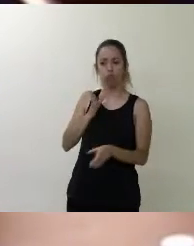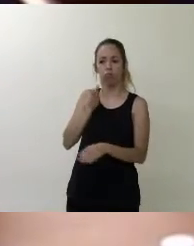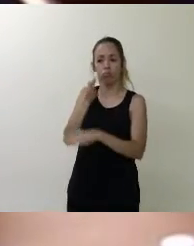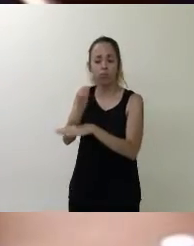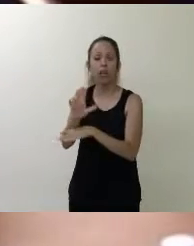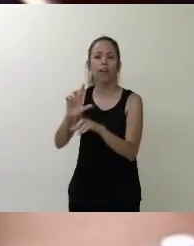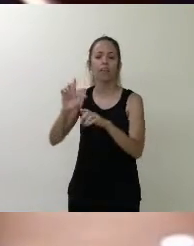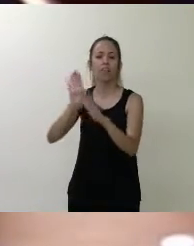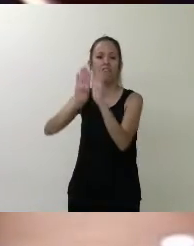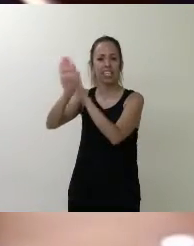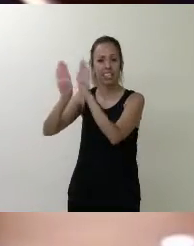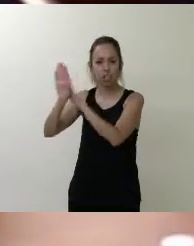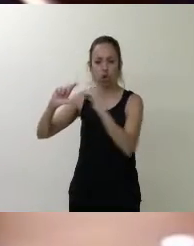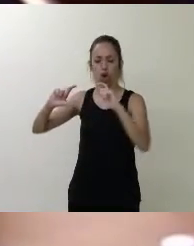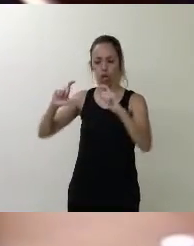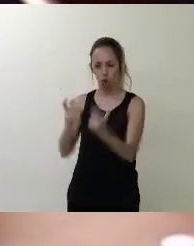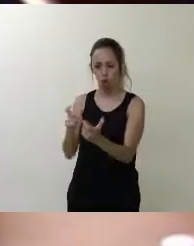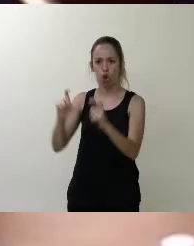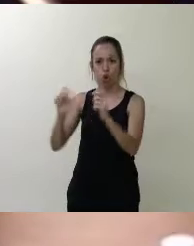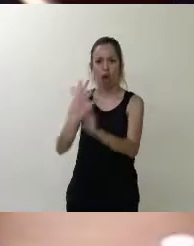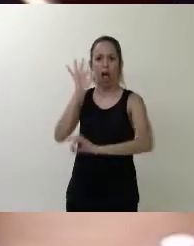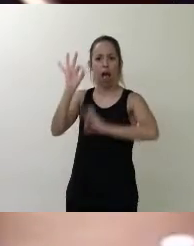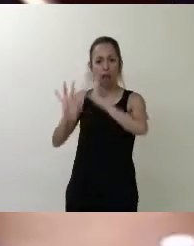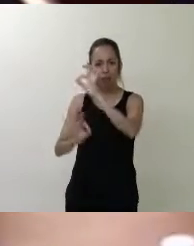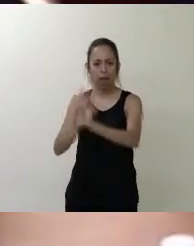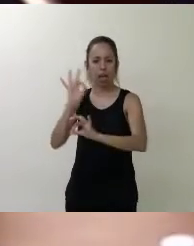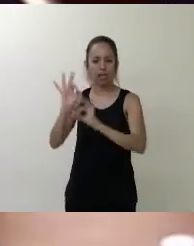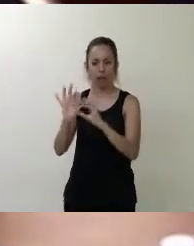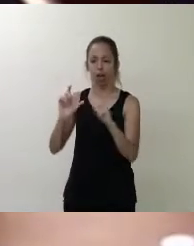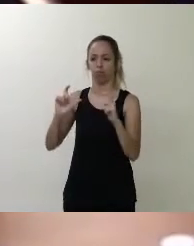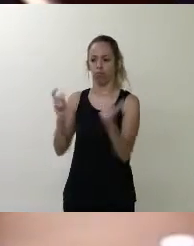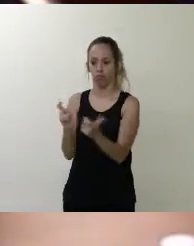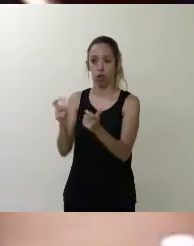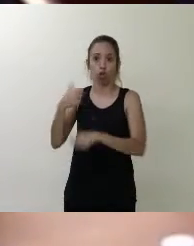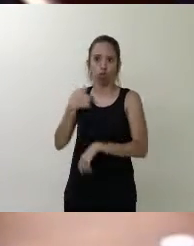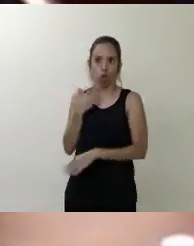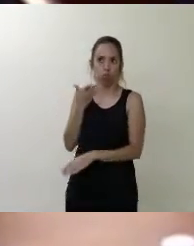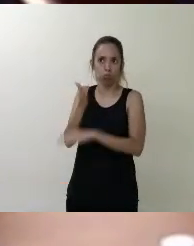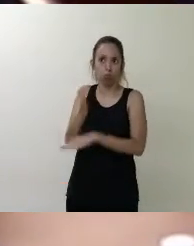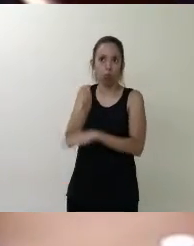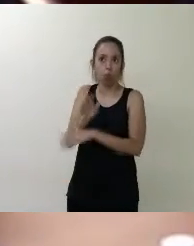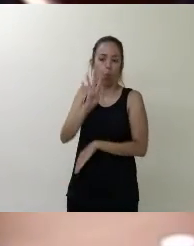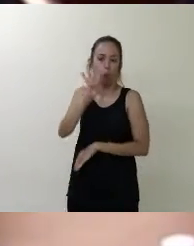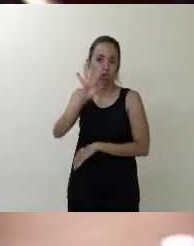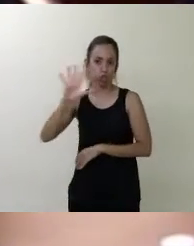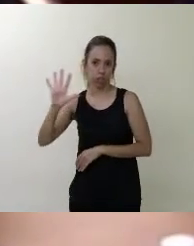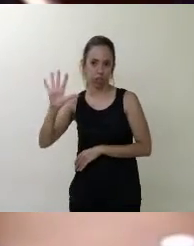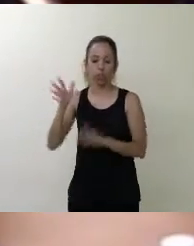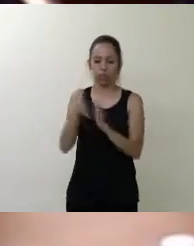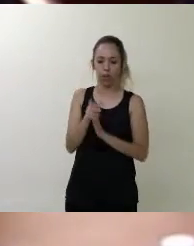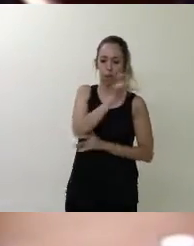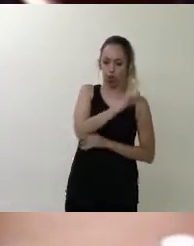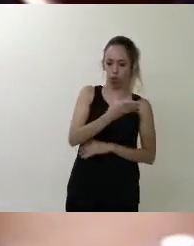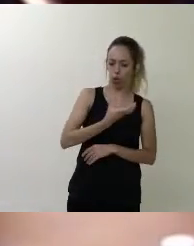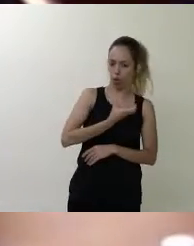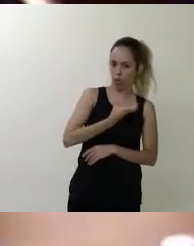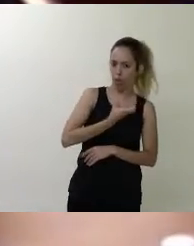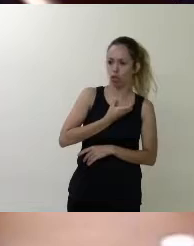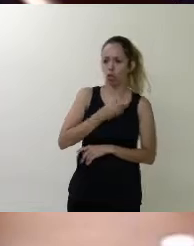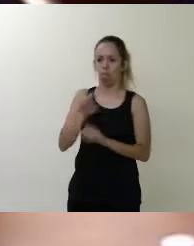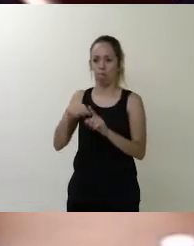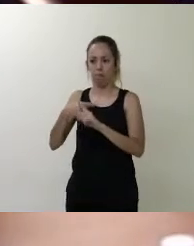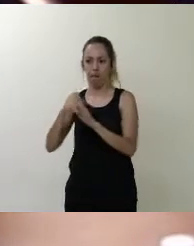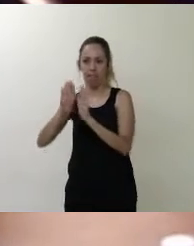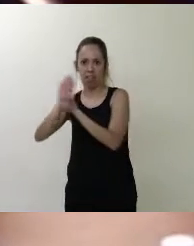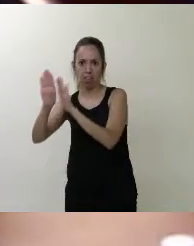bastantes asambleas, y yo diría que por lo menos 4 o 5 en las que yo he asistido, pero ha estado el ayuntamiento, ha estado los vecinos y los redactores